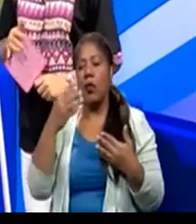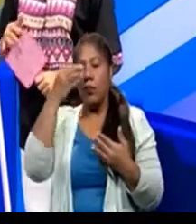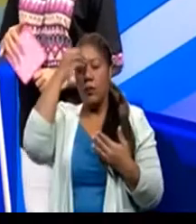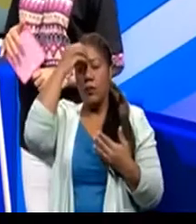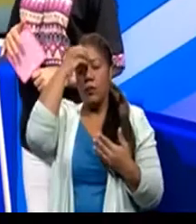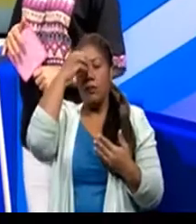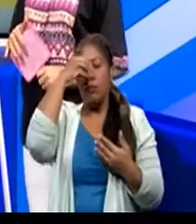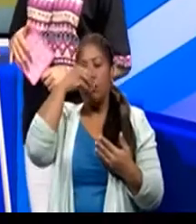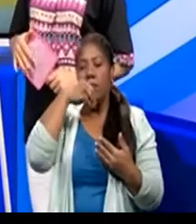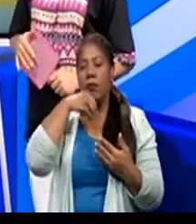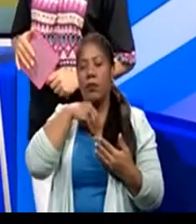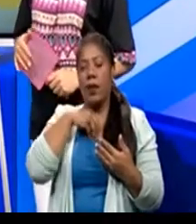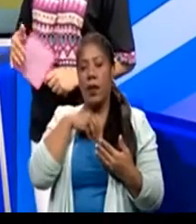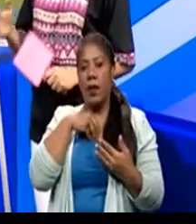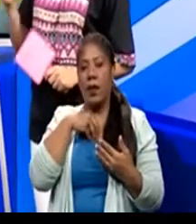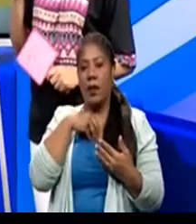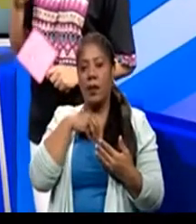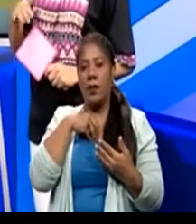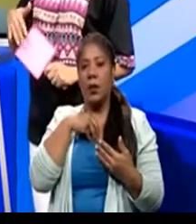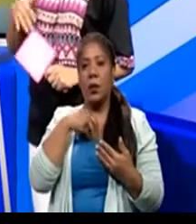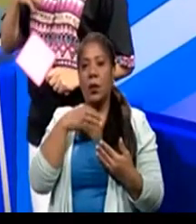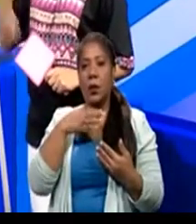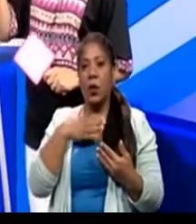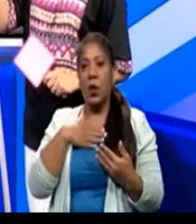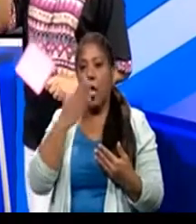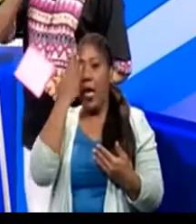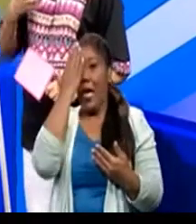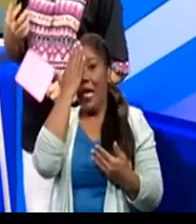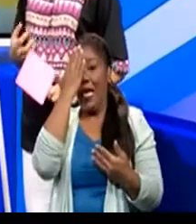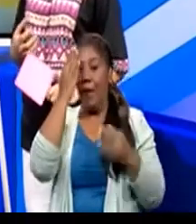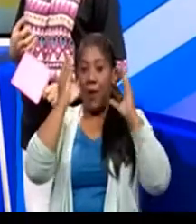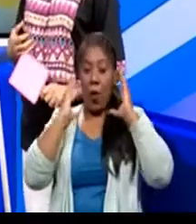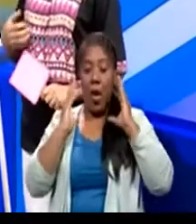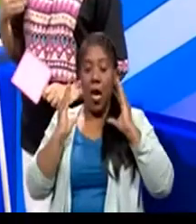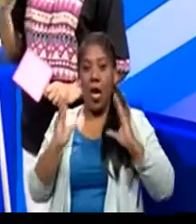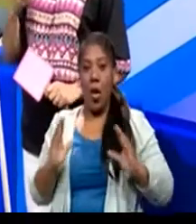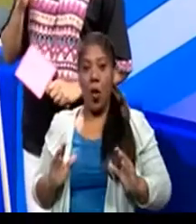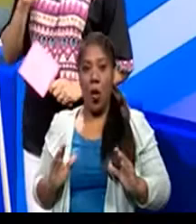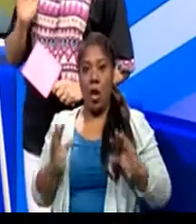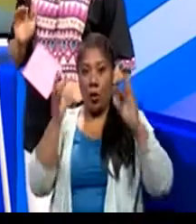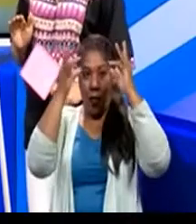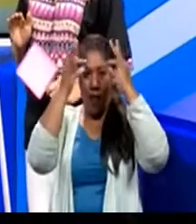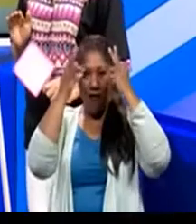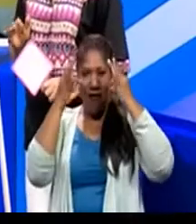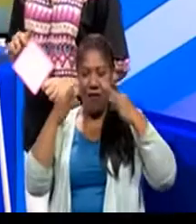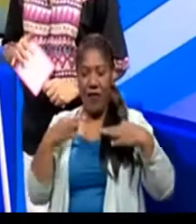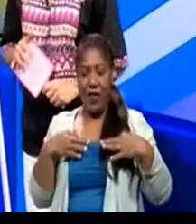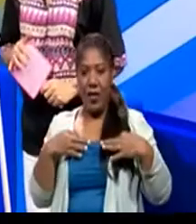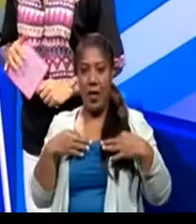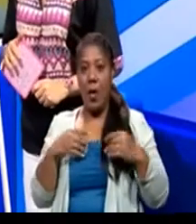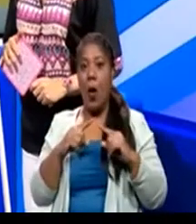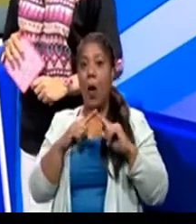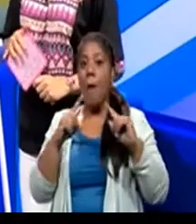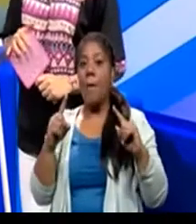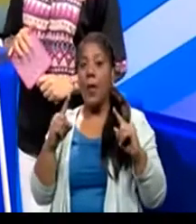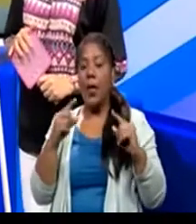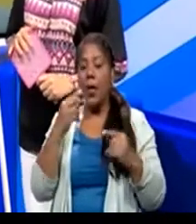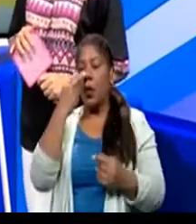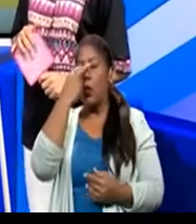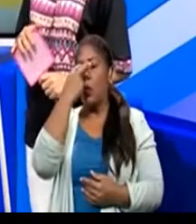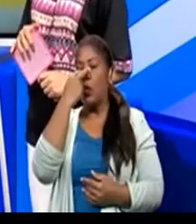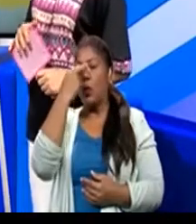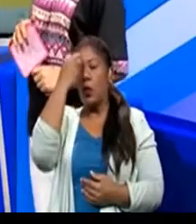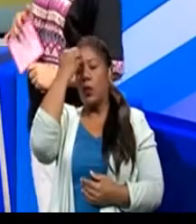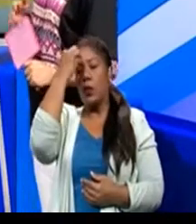¿verdad? De tal manera de que en el espejo describimos toda la parte física y con los ojos cerrados vamos a describirnos cómo somos